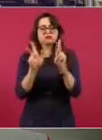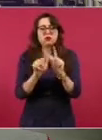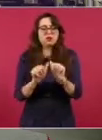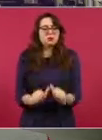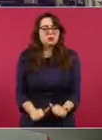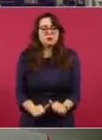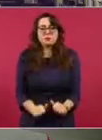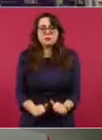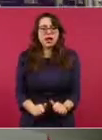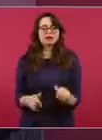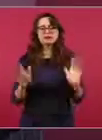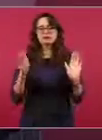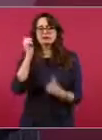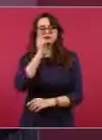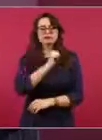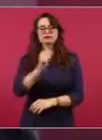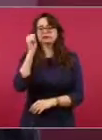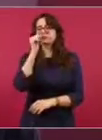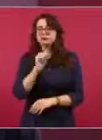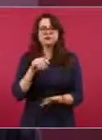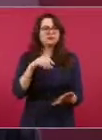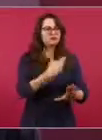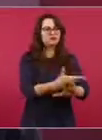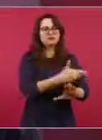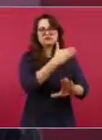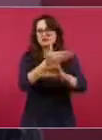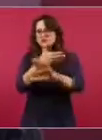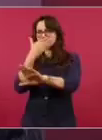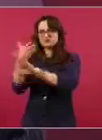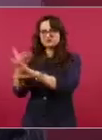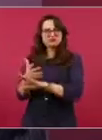Y respetamos la vida de todos,